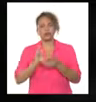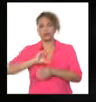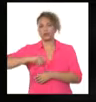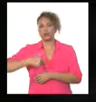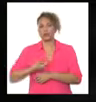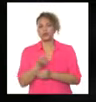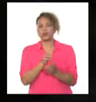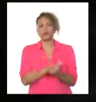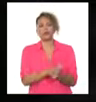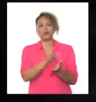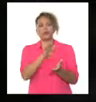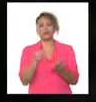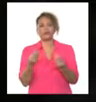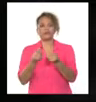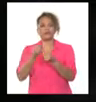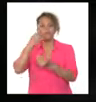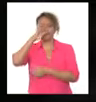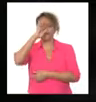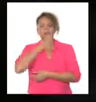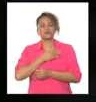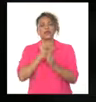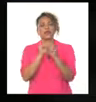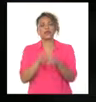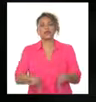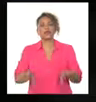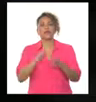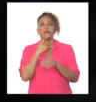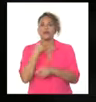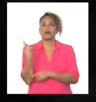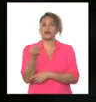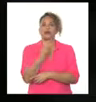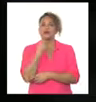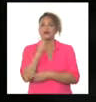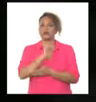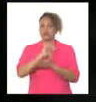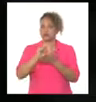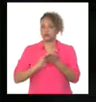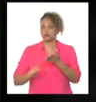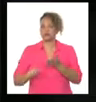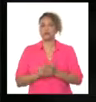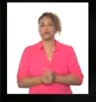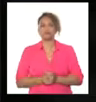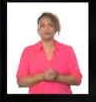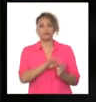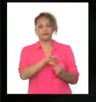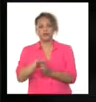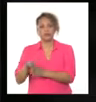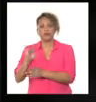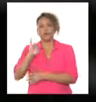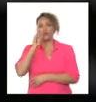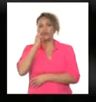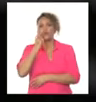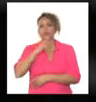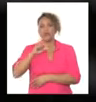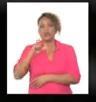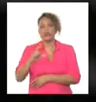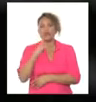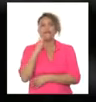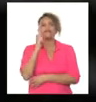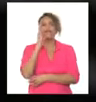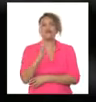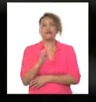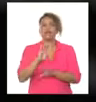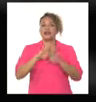con Cuba son ejemplo para las nuevas generaciones de creadores". La UNIAC manifestó: "Fiel a todas las edades y